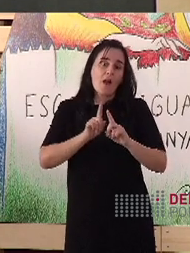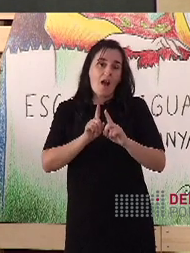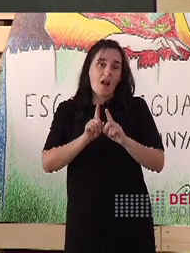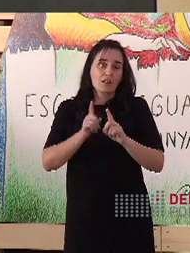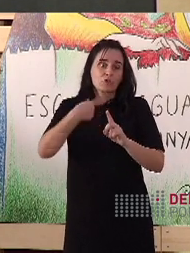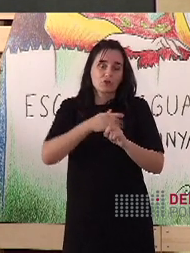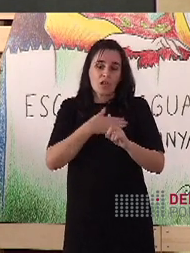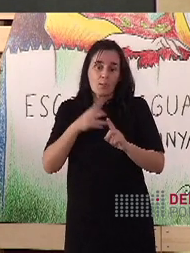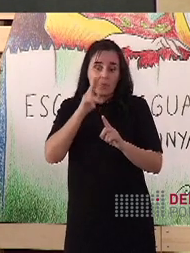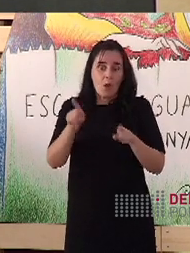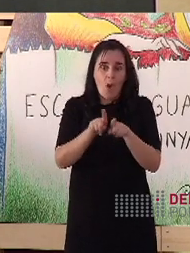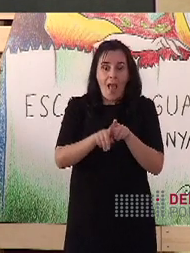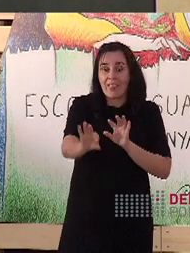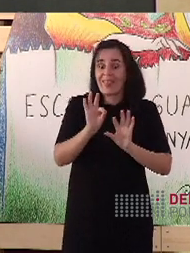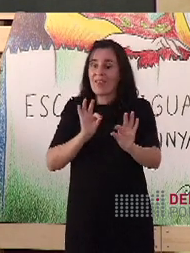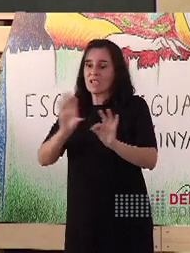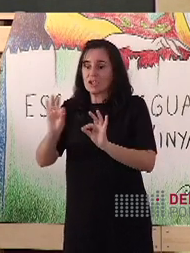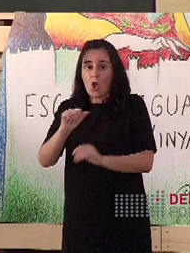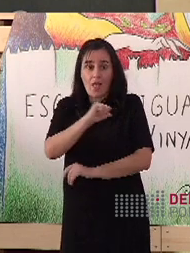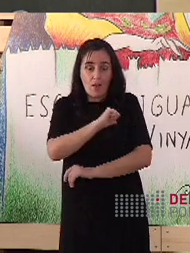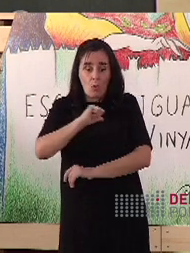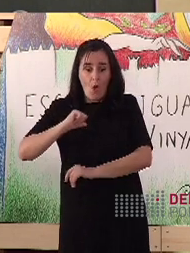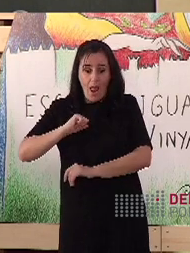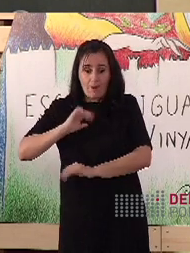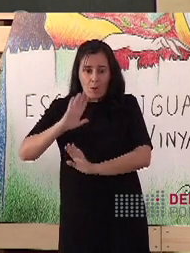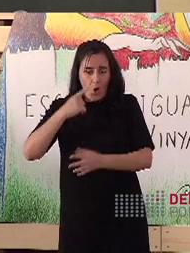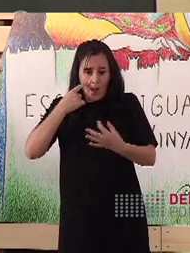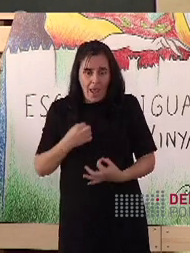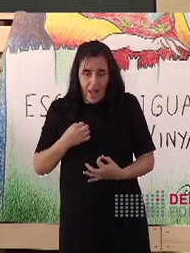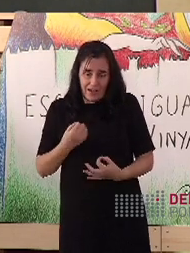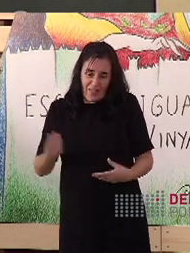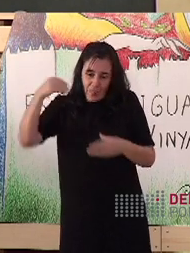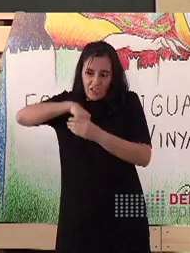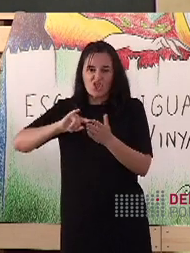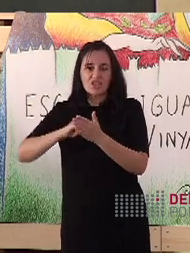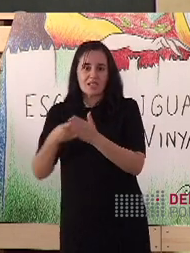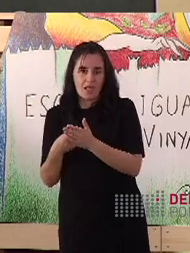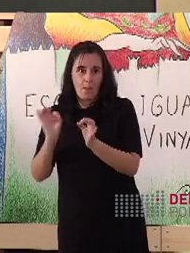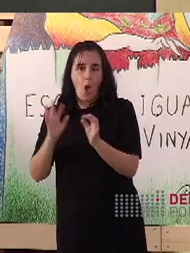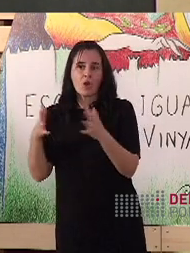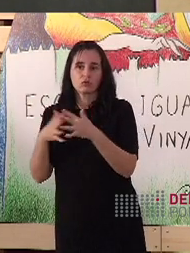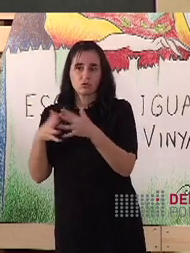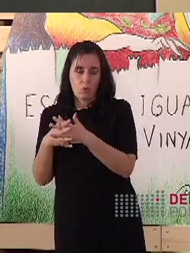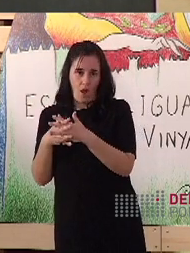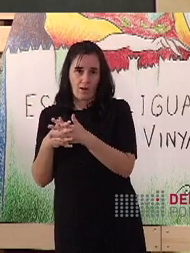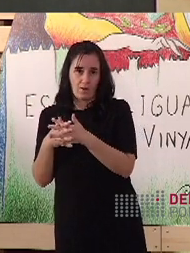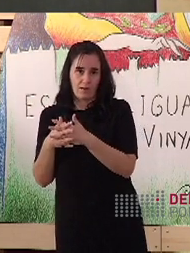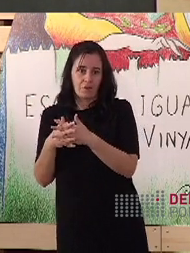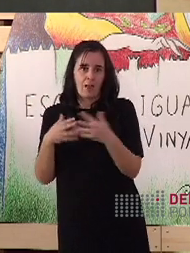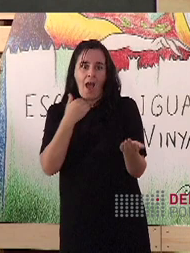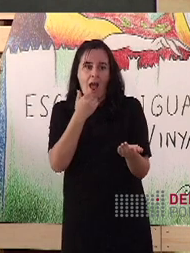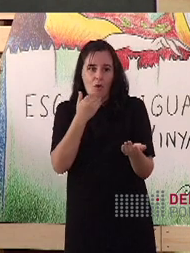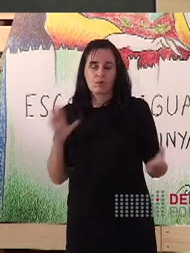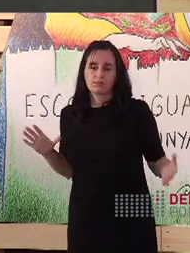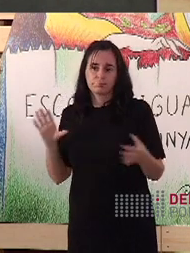como decisiones individuales algo que tiene que ver con un sistema y con una estructura, y cuando algo que tiene que ver